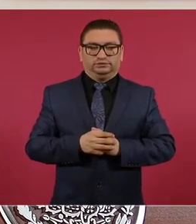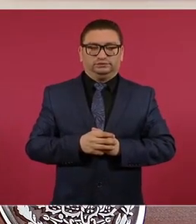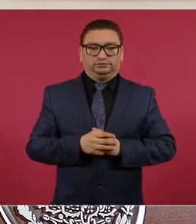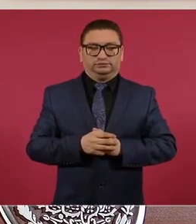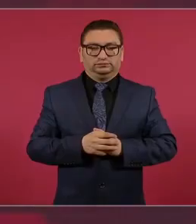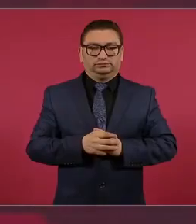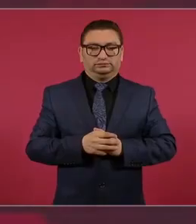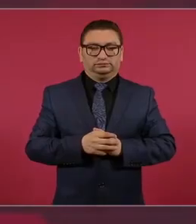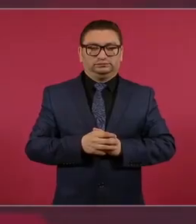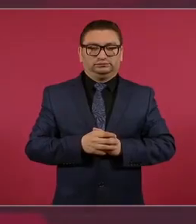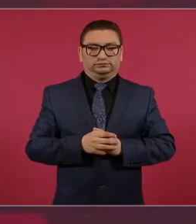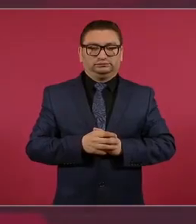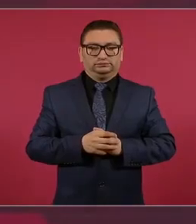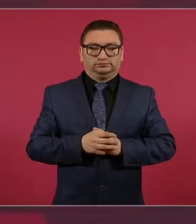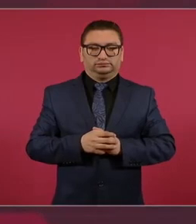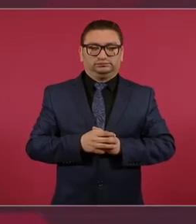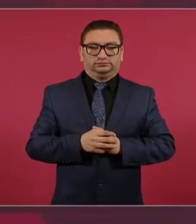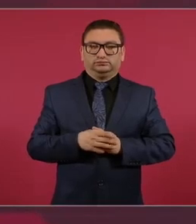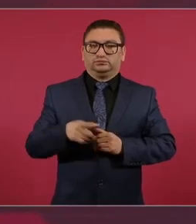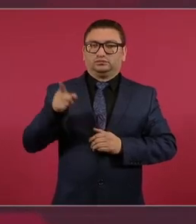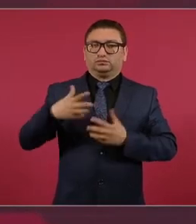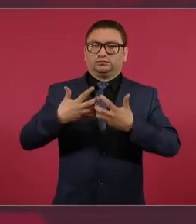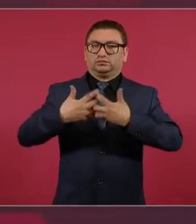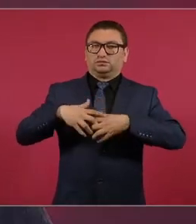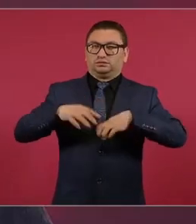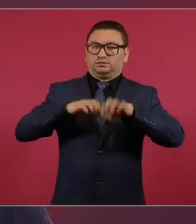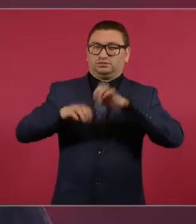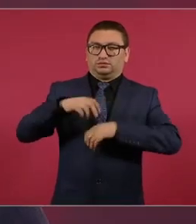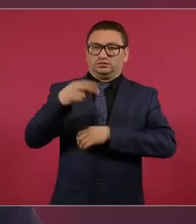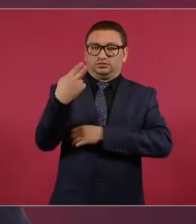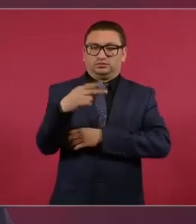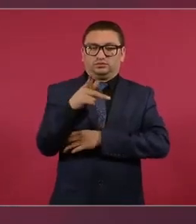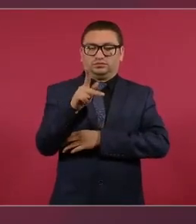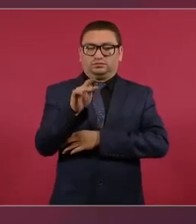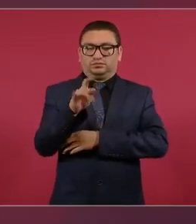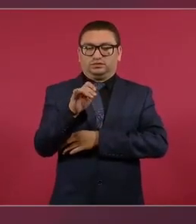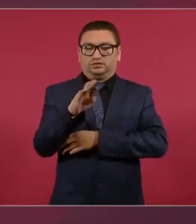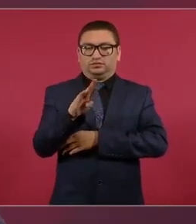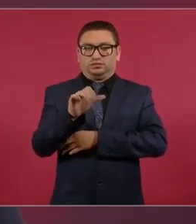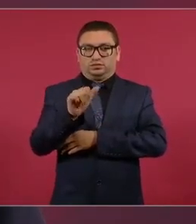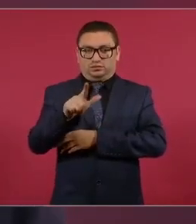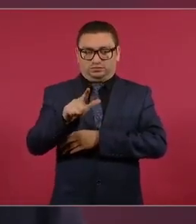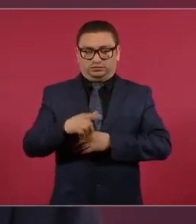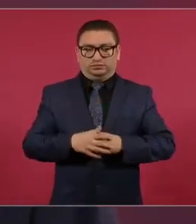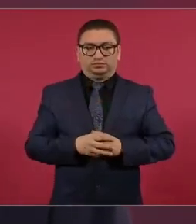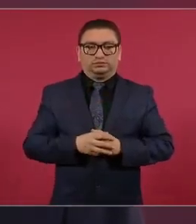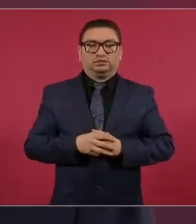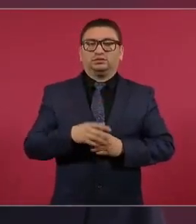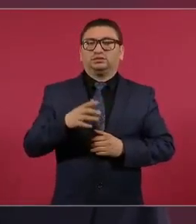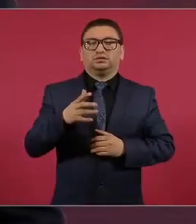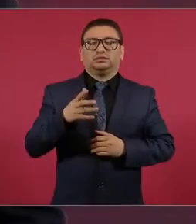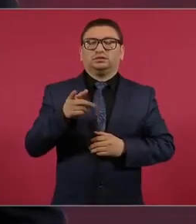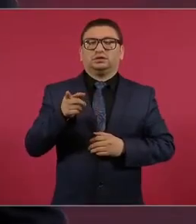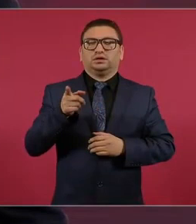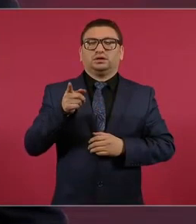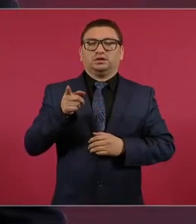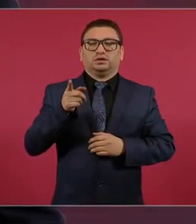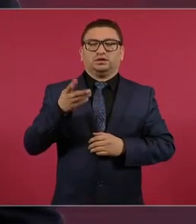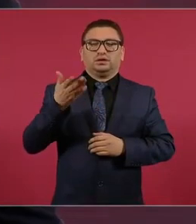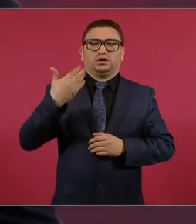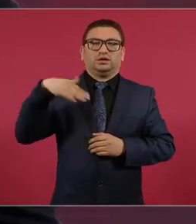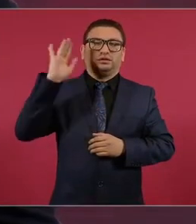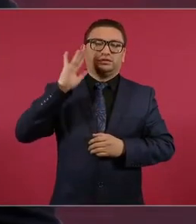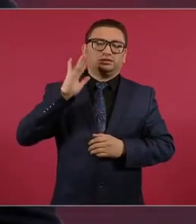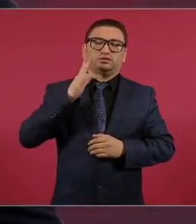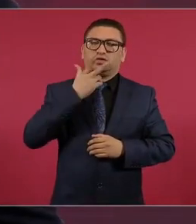Campeche una empresa que se llama petroval que era de el